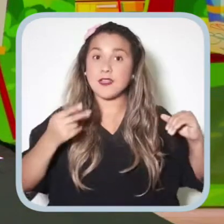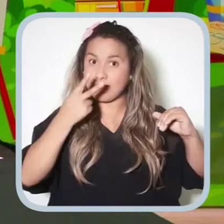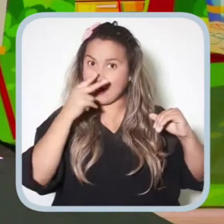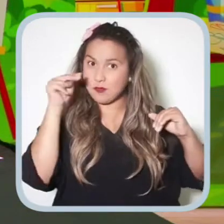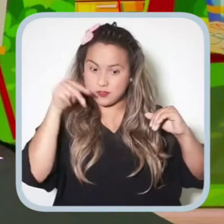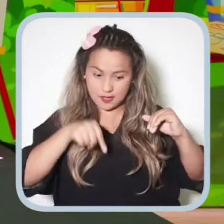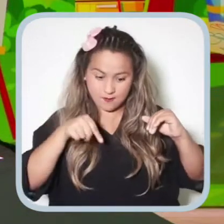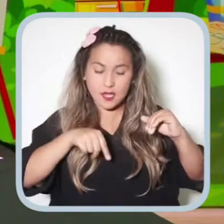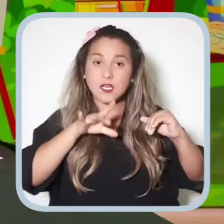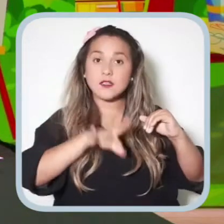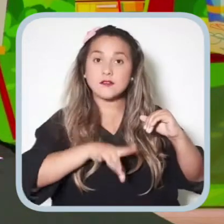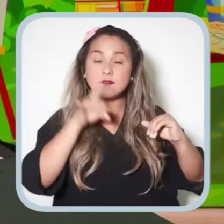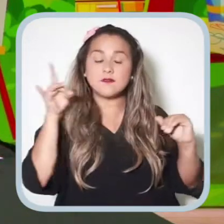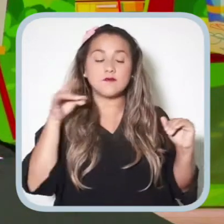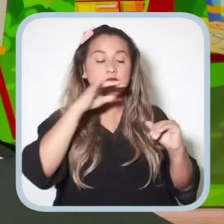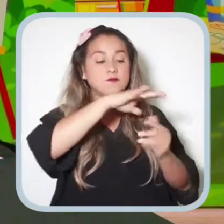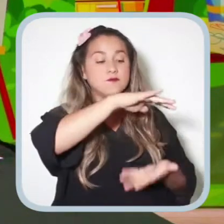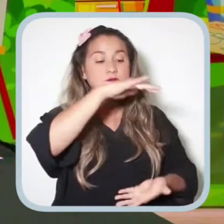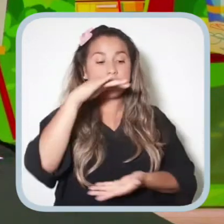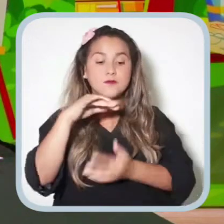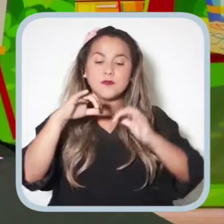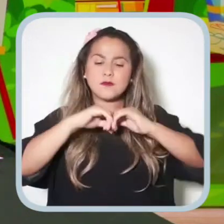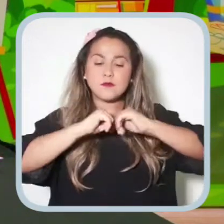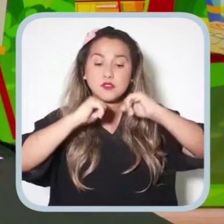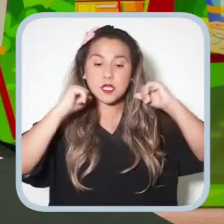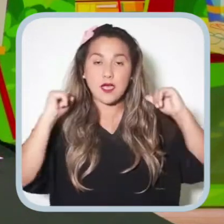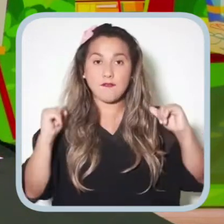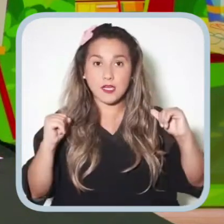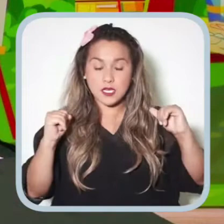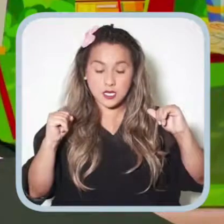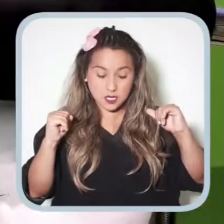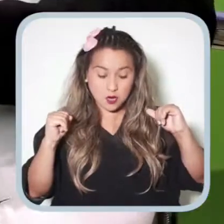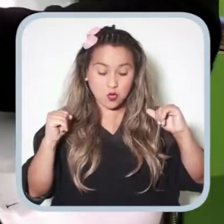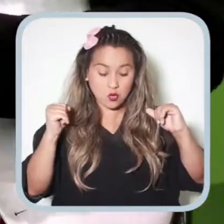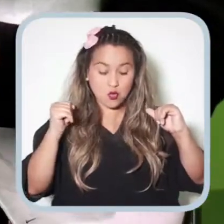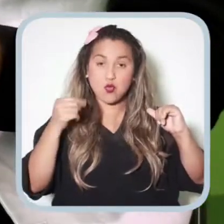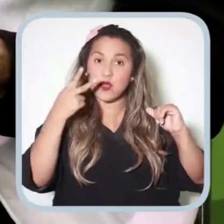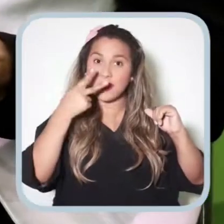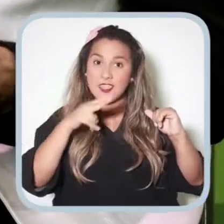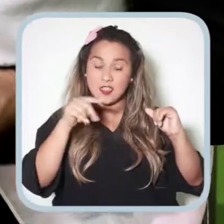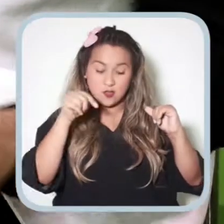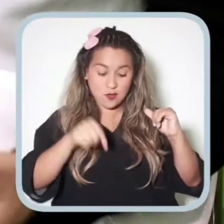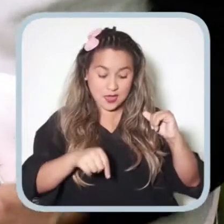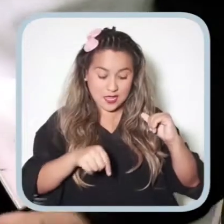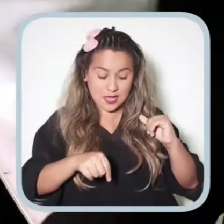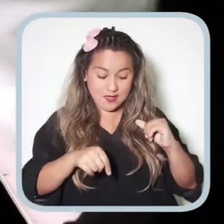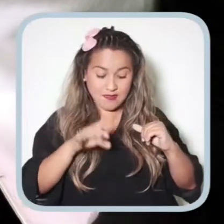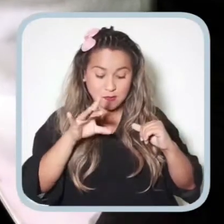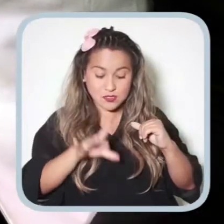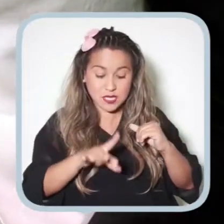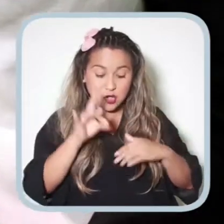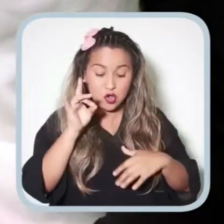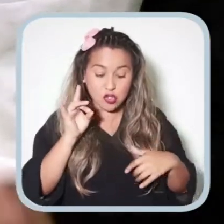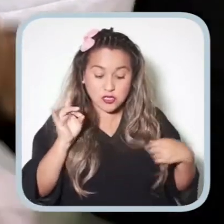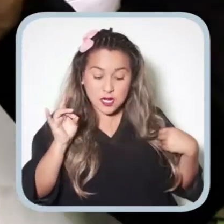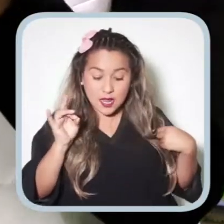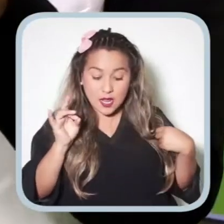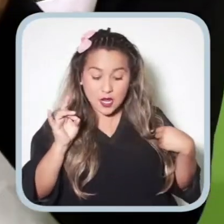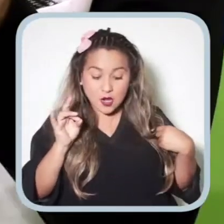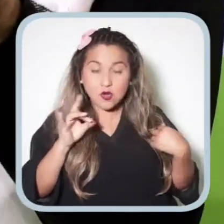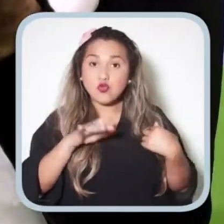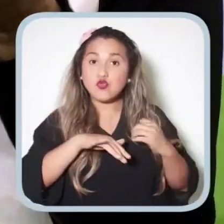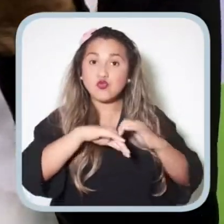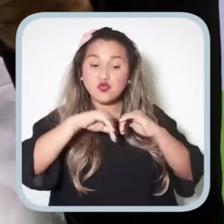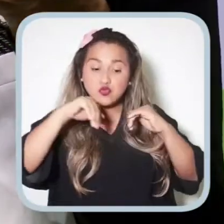a ver, vamos a abrir nuestro kit y miren, en el interior vamos a encontrar